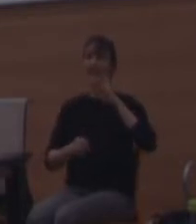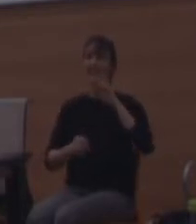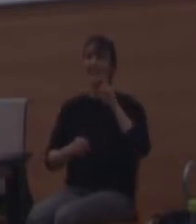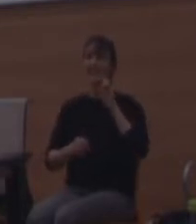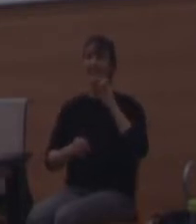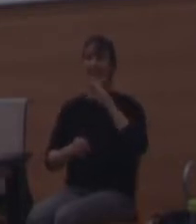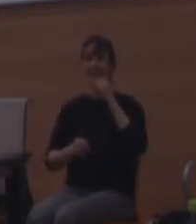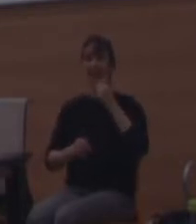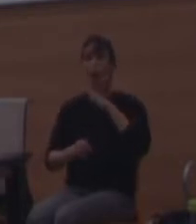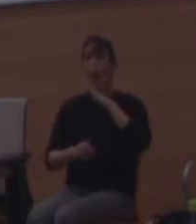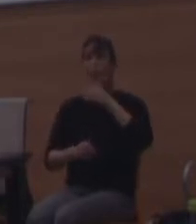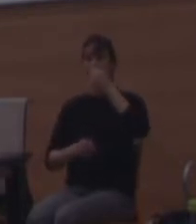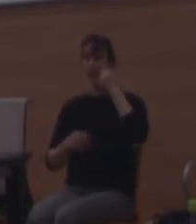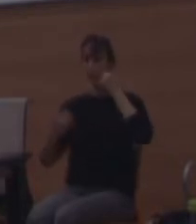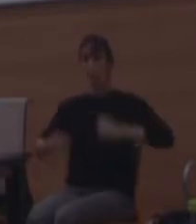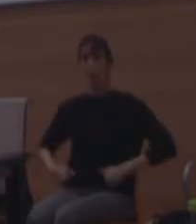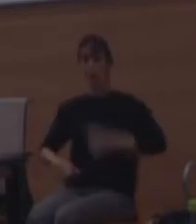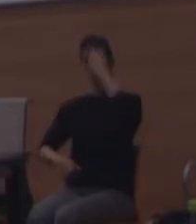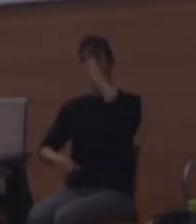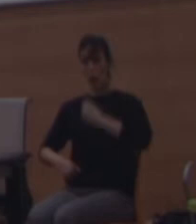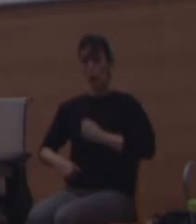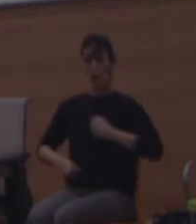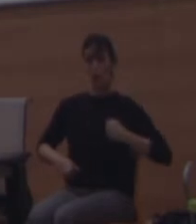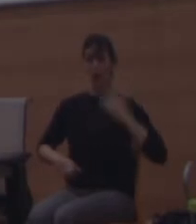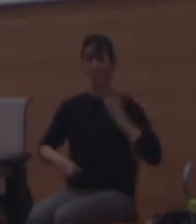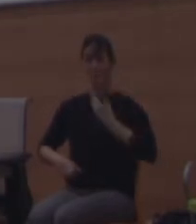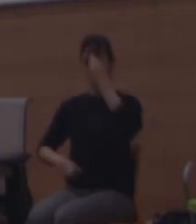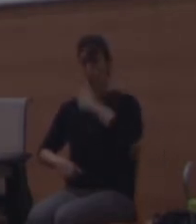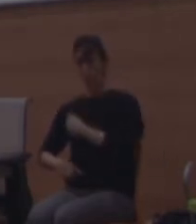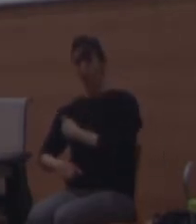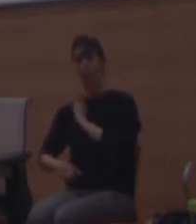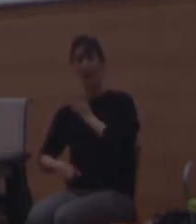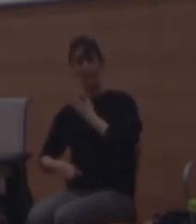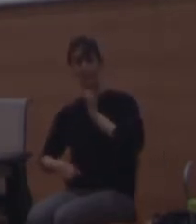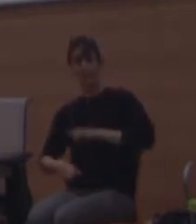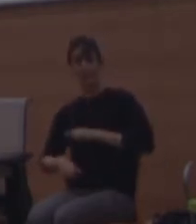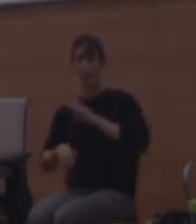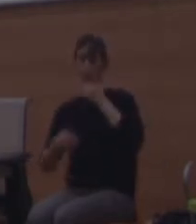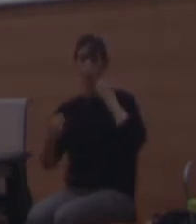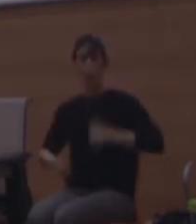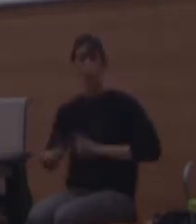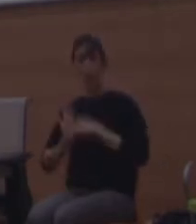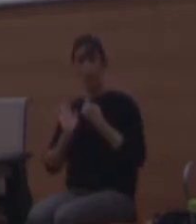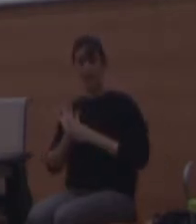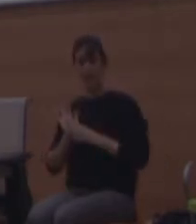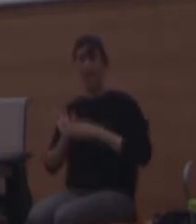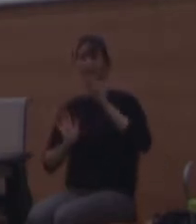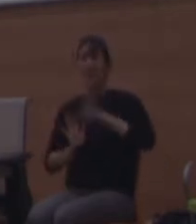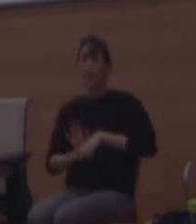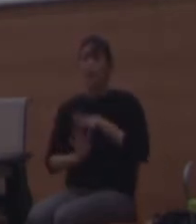cuerpo. Decimos y hablamos que es distal porque va a afectar igualmente a las manos y a los